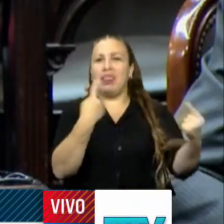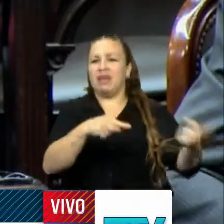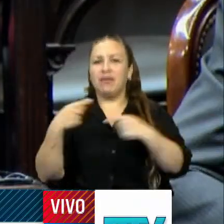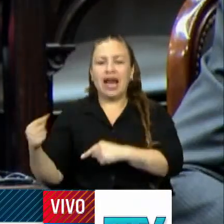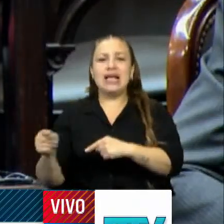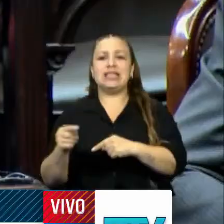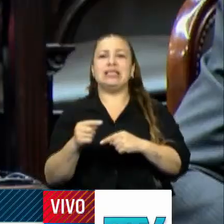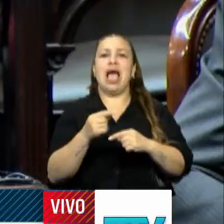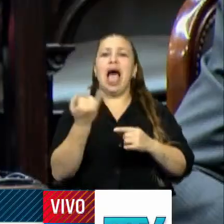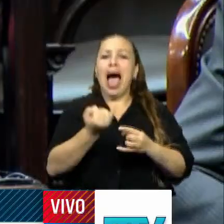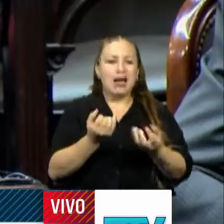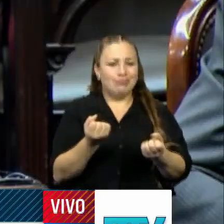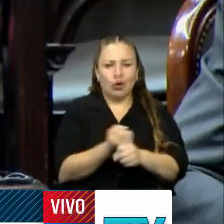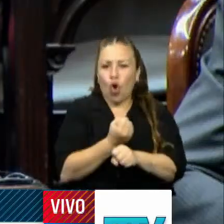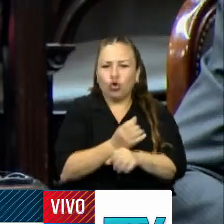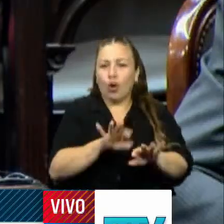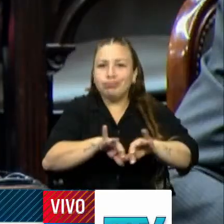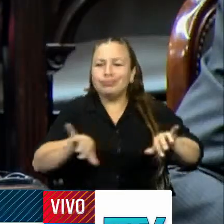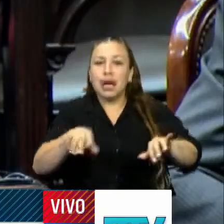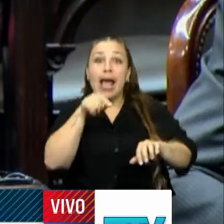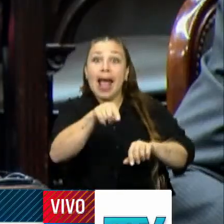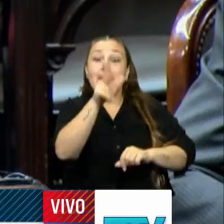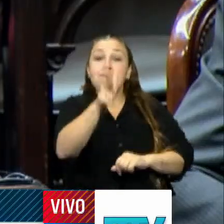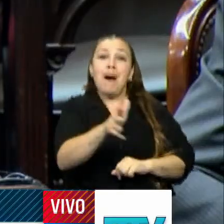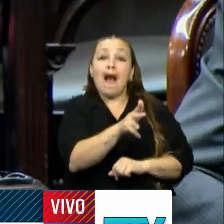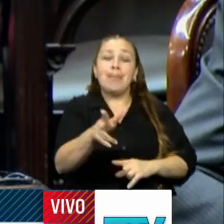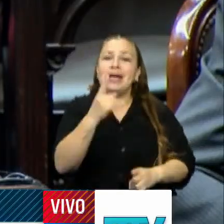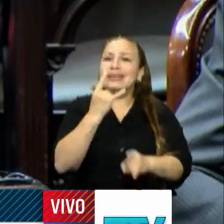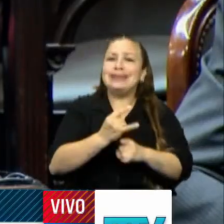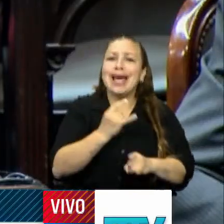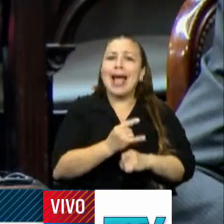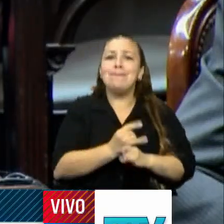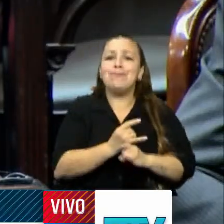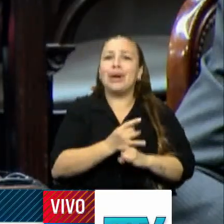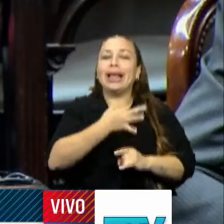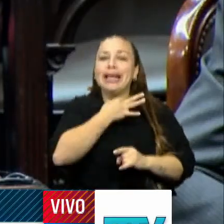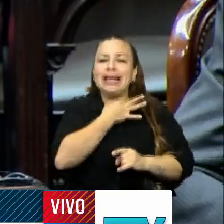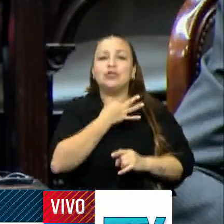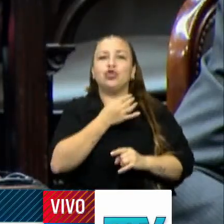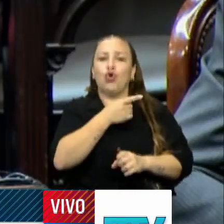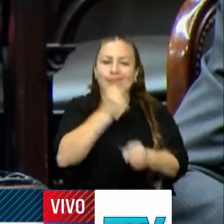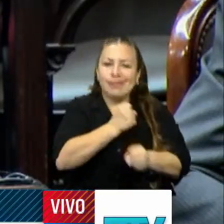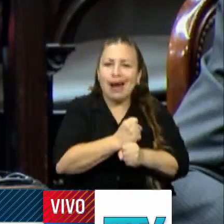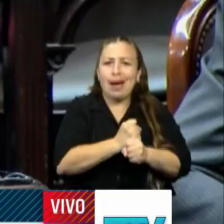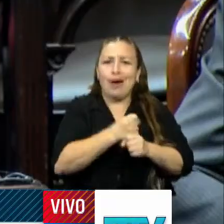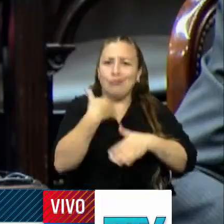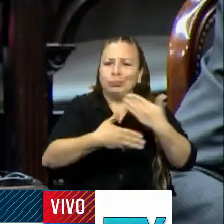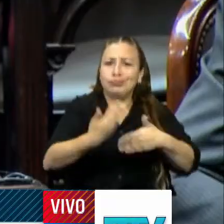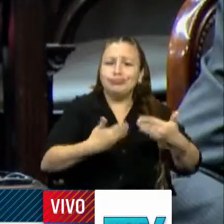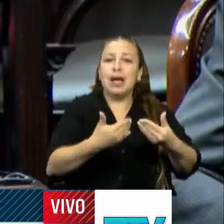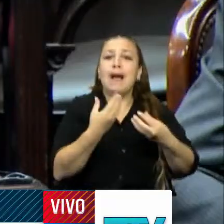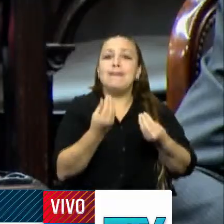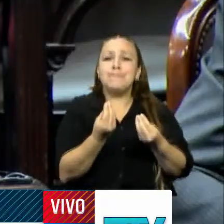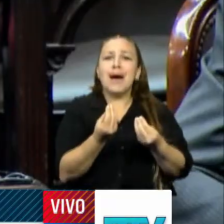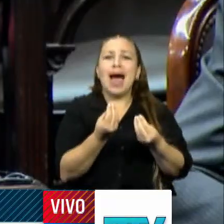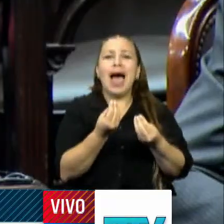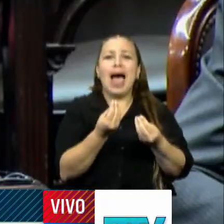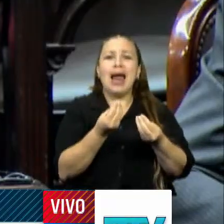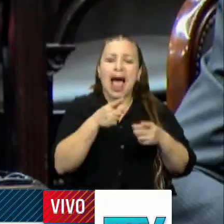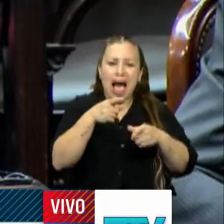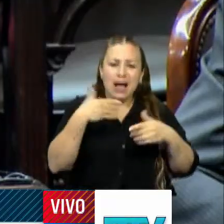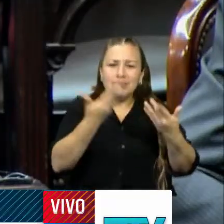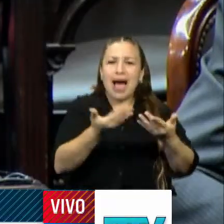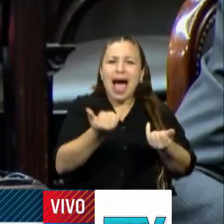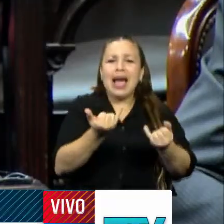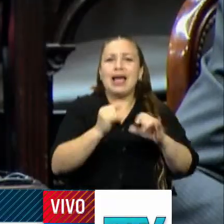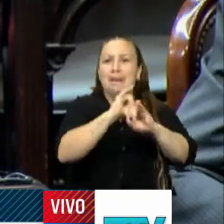por fragmentación, el Papa Francisco siempre quiso y trabajó para que el encuentro, la